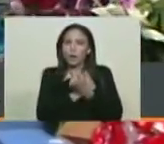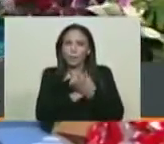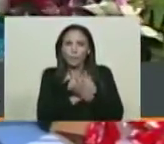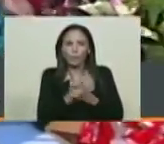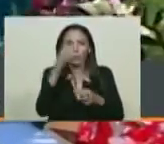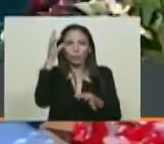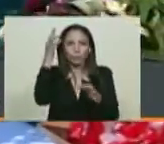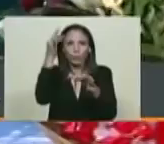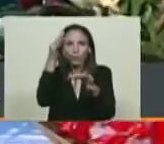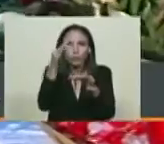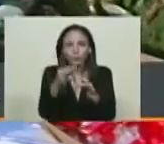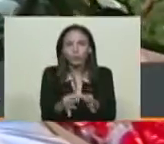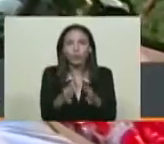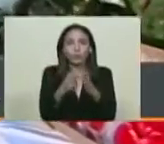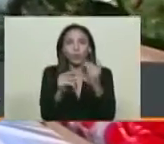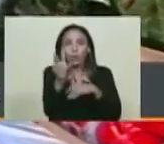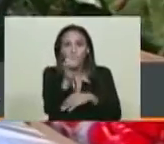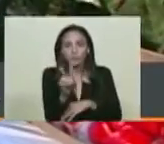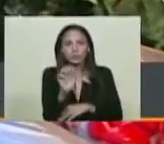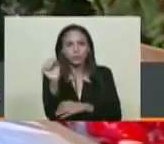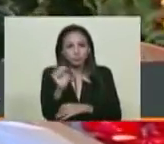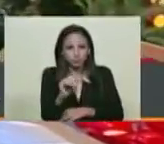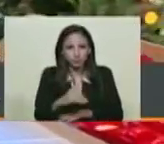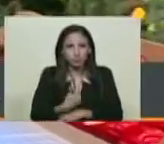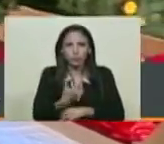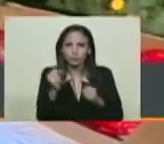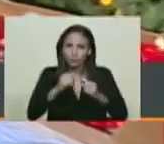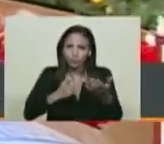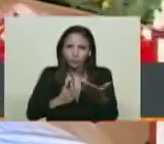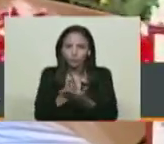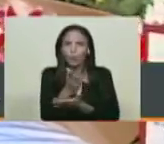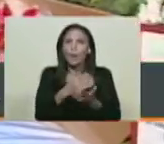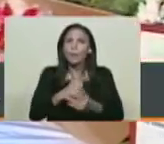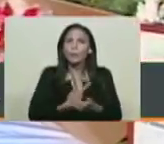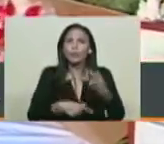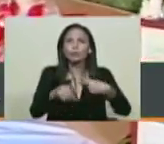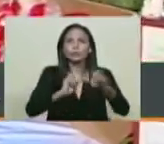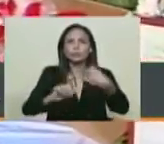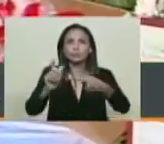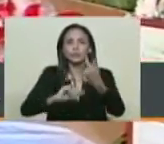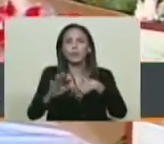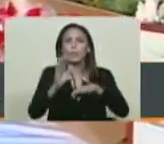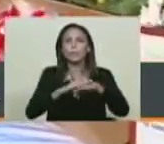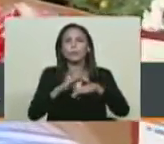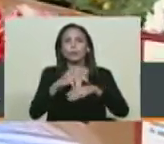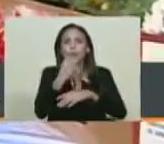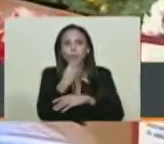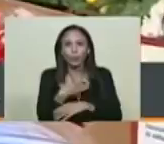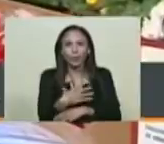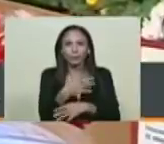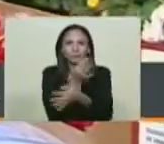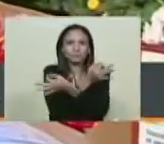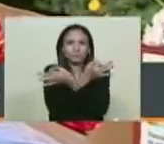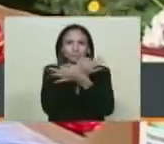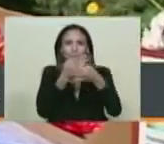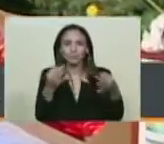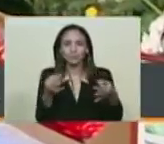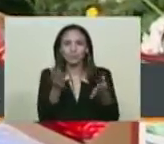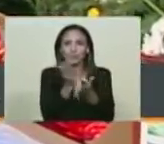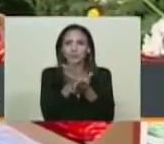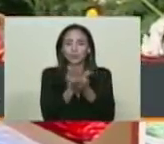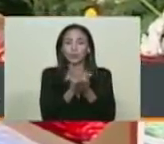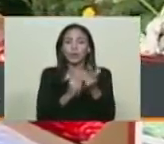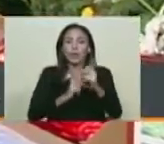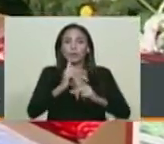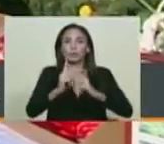fe puesta de que Venezuela sí puede exportar, porque somos buenos, somos excelentes y ya nuestro